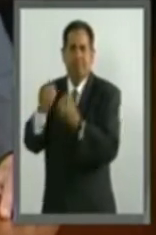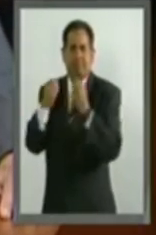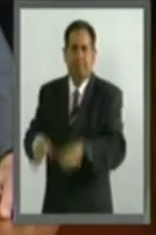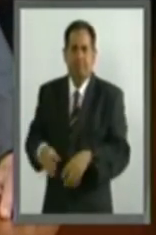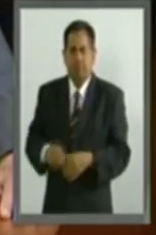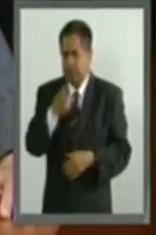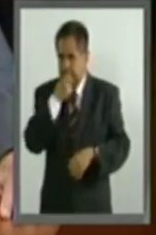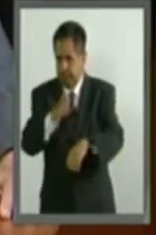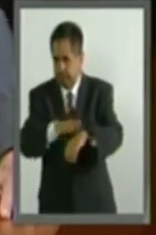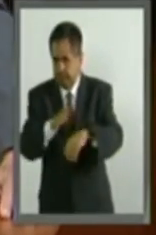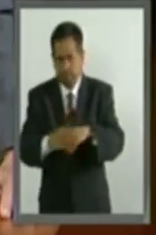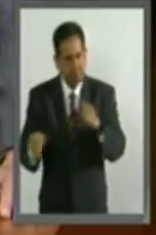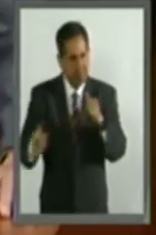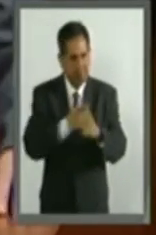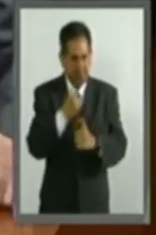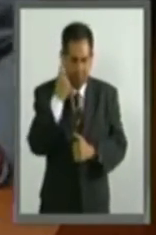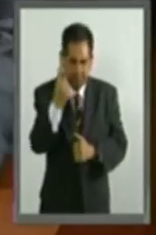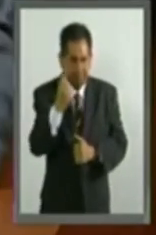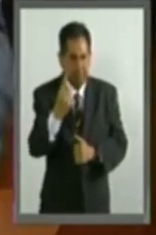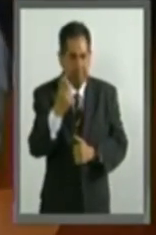y compañeros.